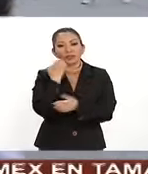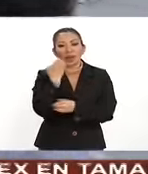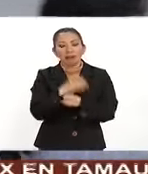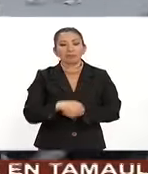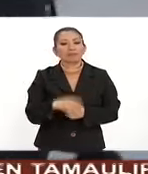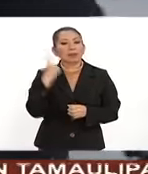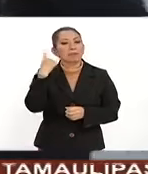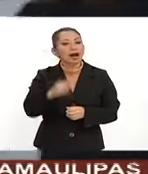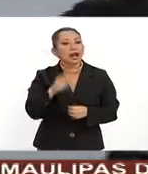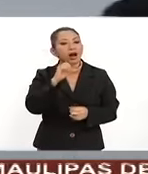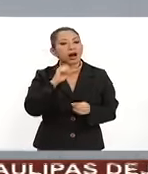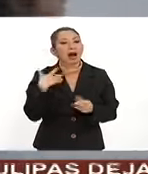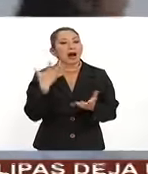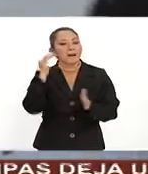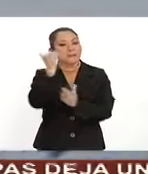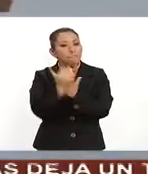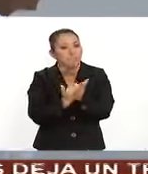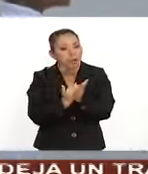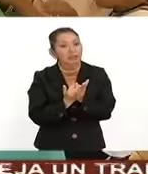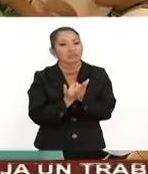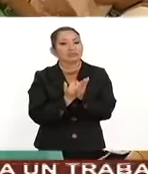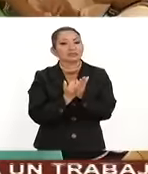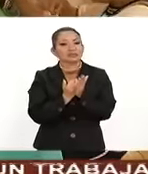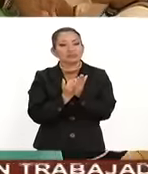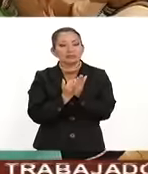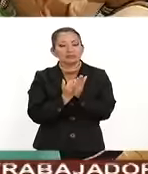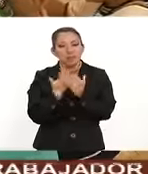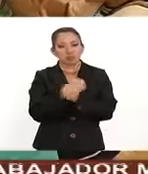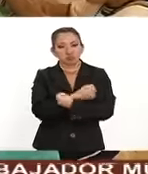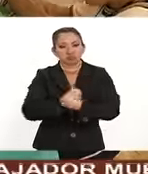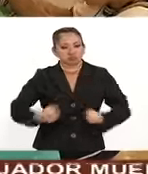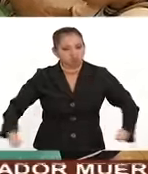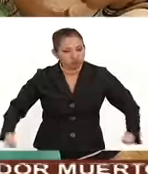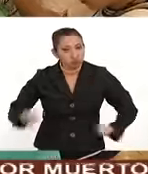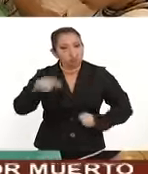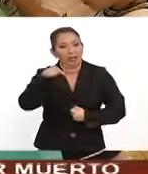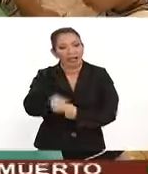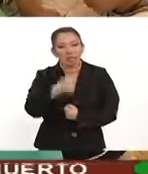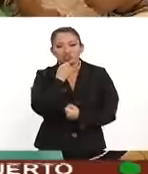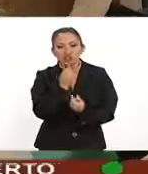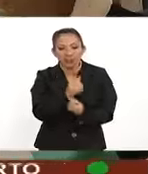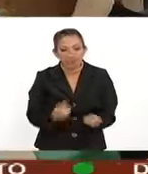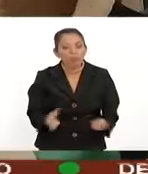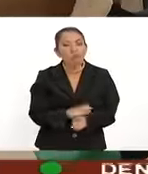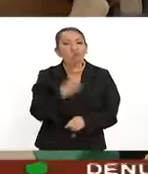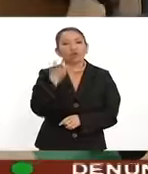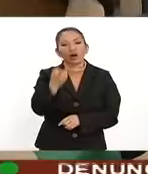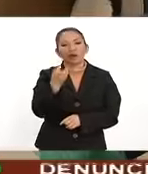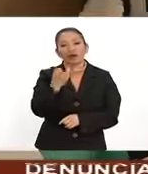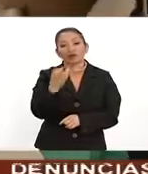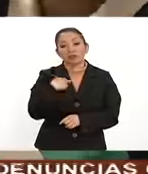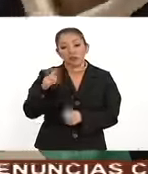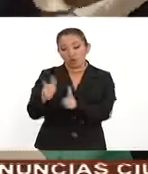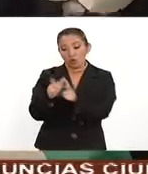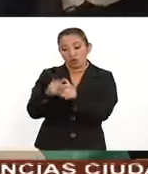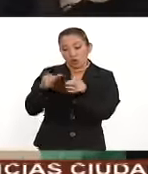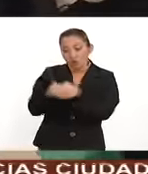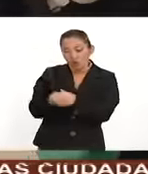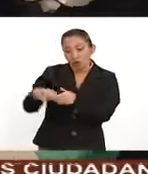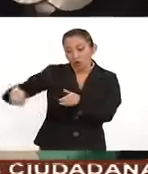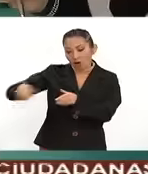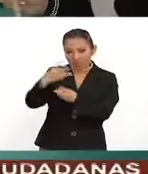escolares. Esto con el objetivo de reducir los índices de sobrepeso y obesidad en los menores. Por ello, se integró un grupo técnico